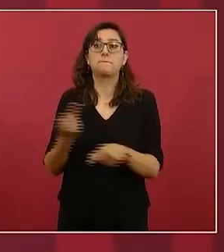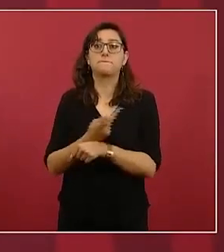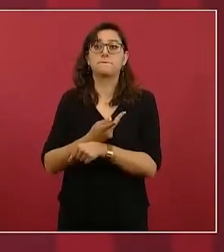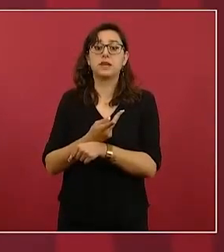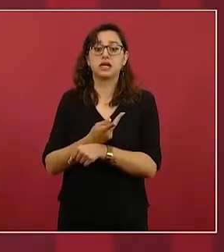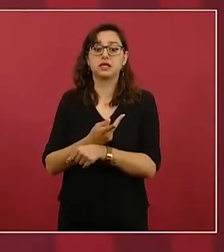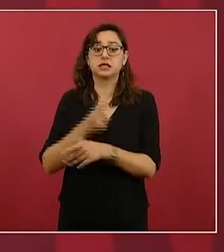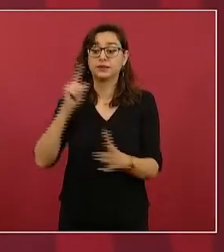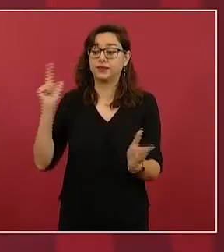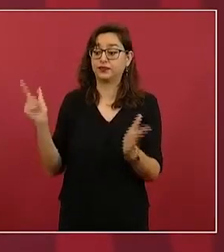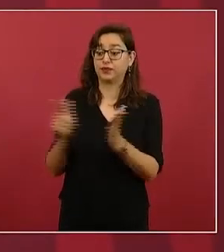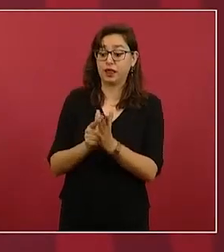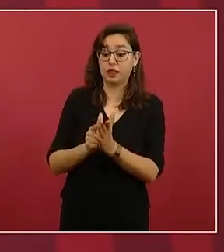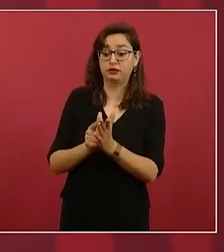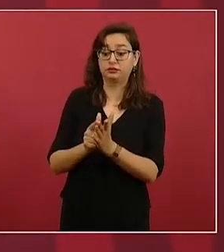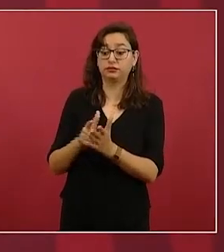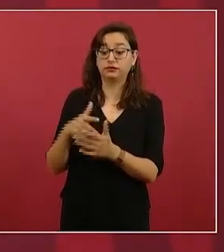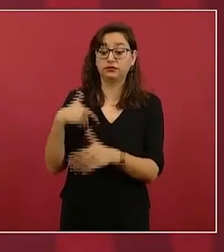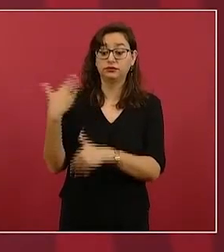por resolverse